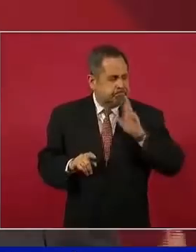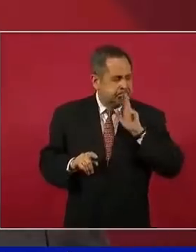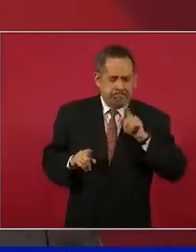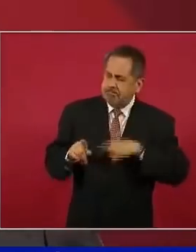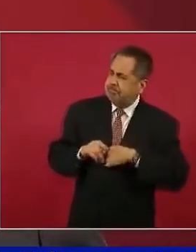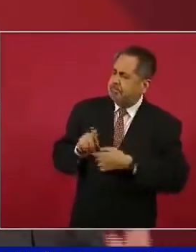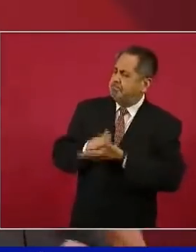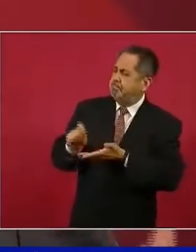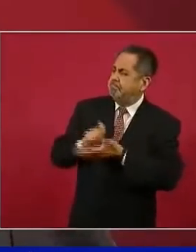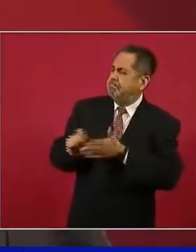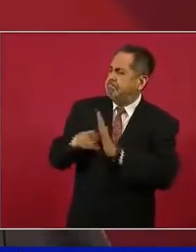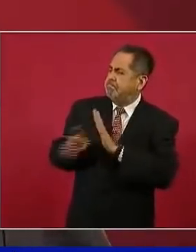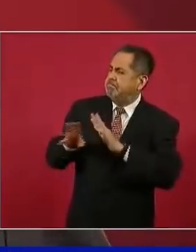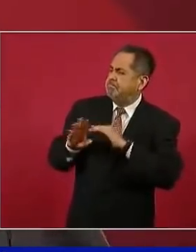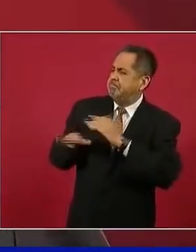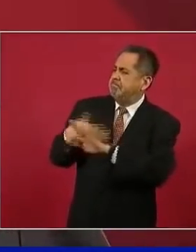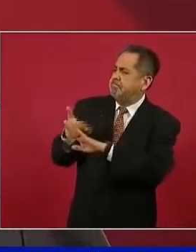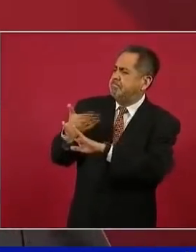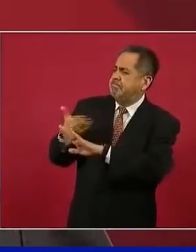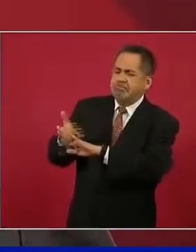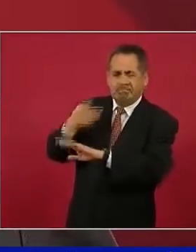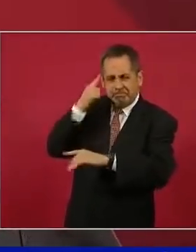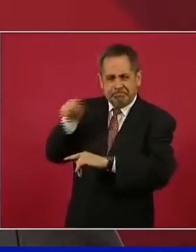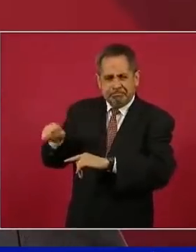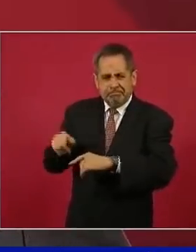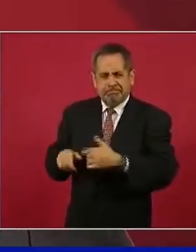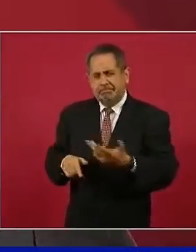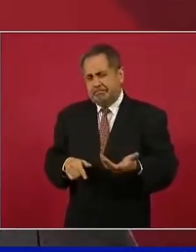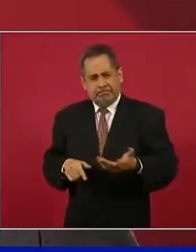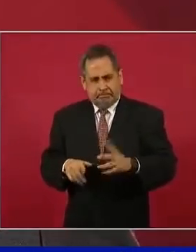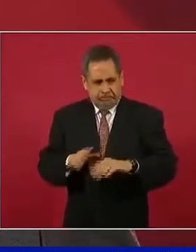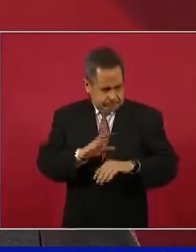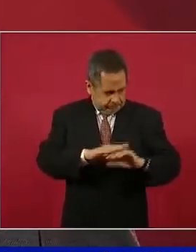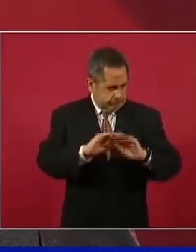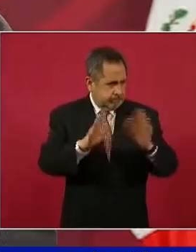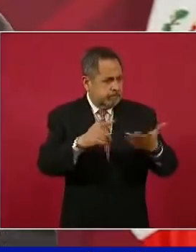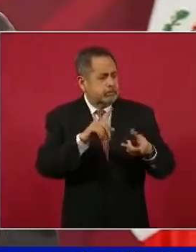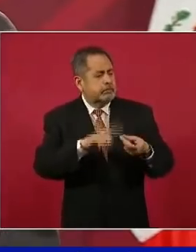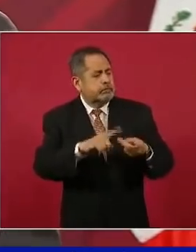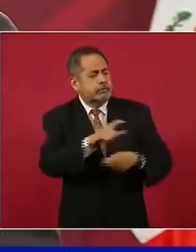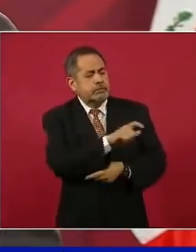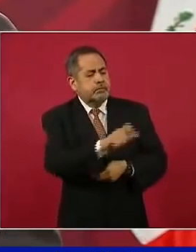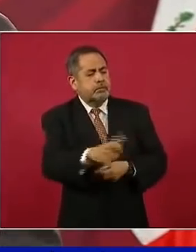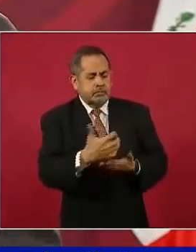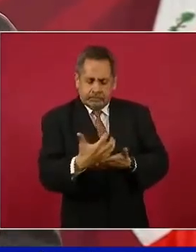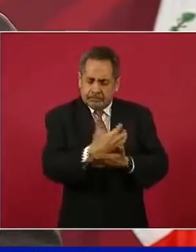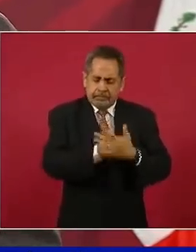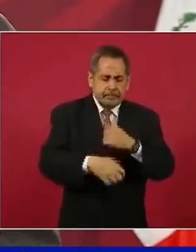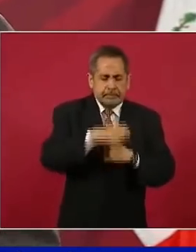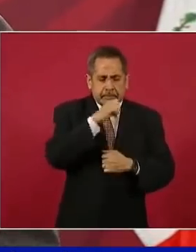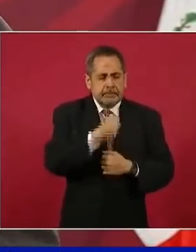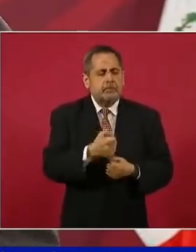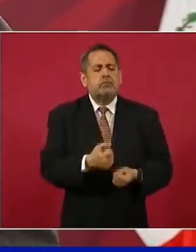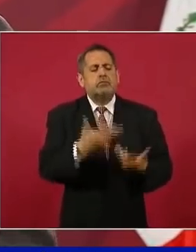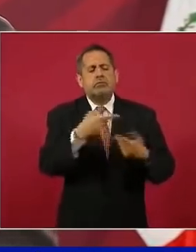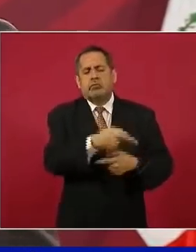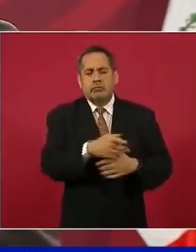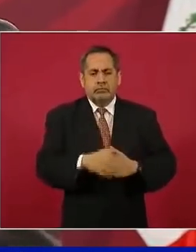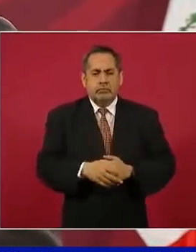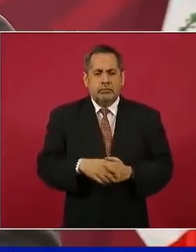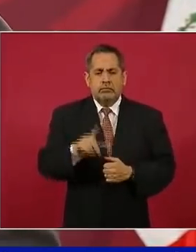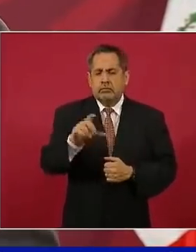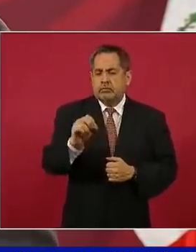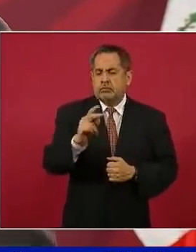Entonces, sí sería muy bueno que transparentaran cuánto ganan